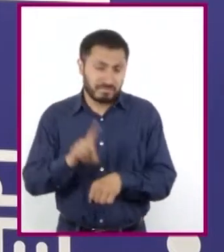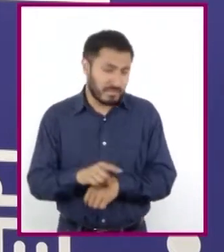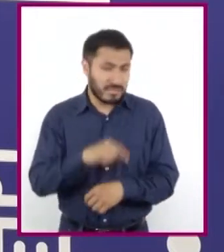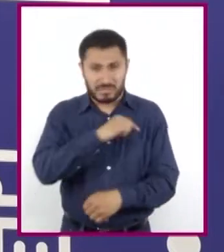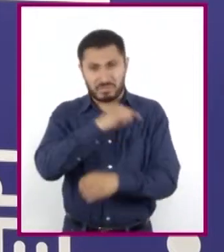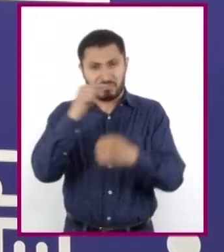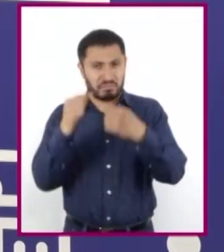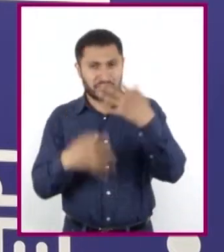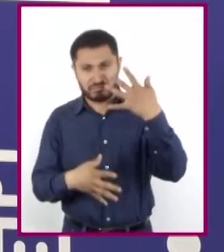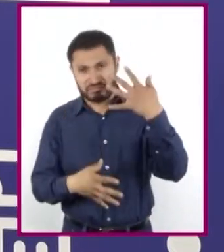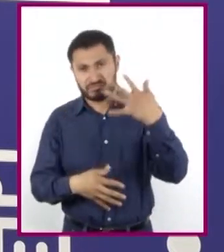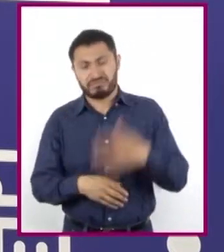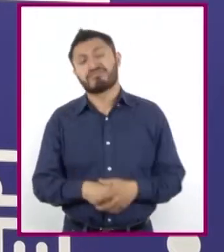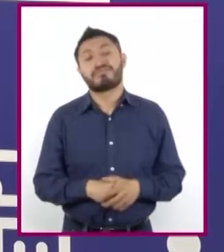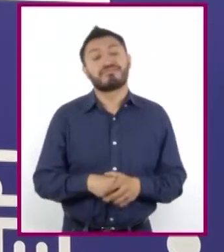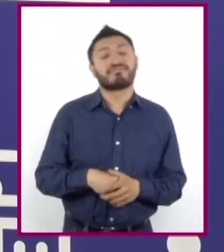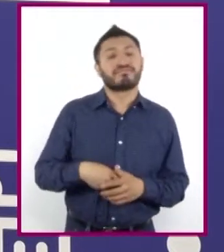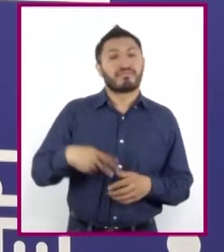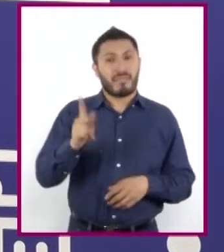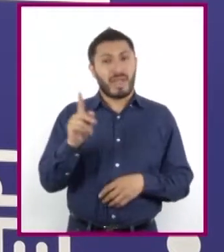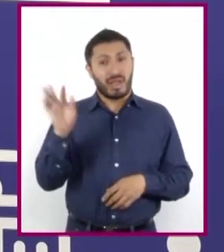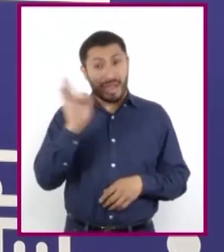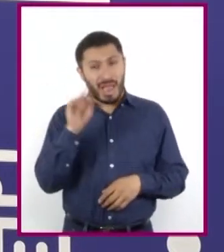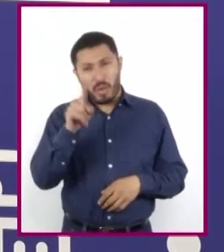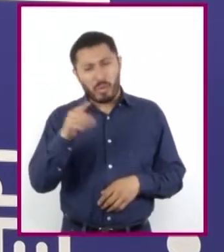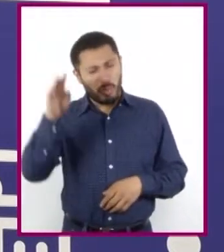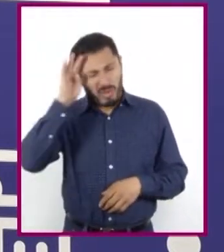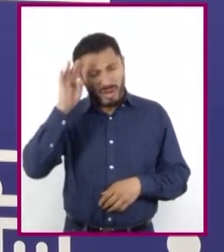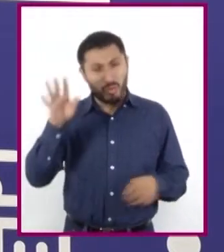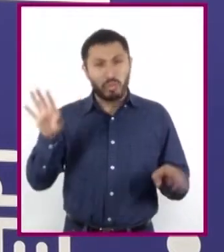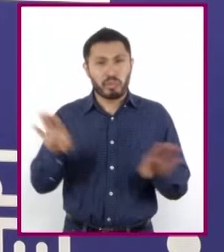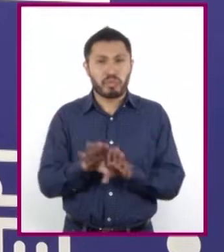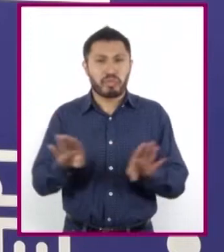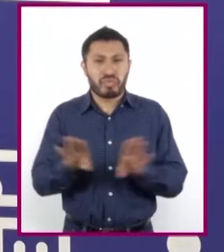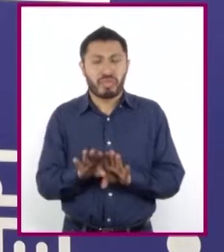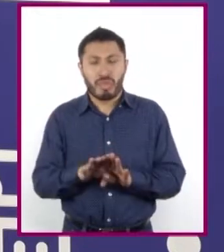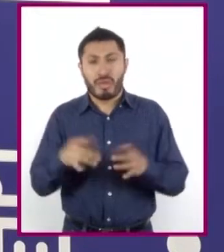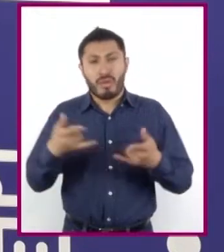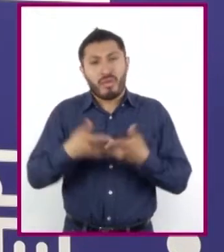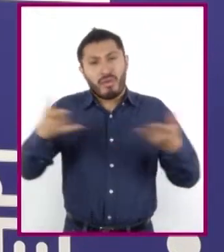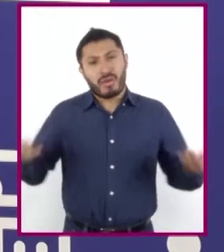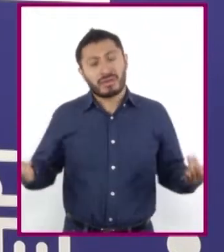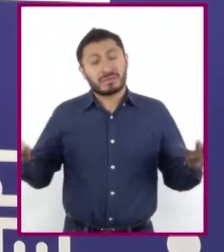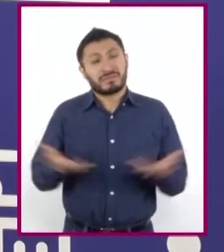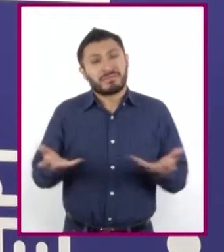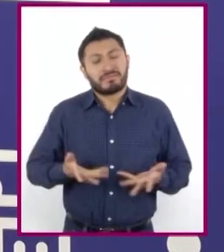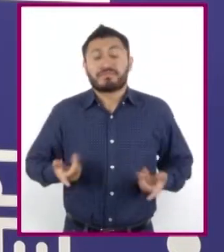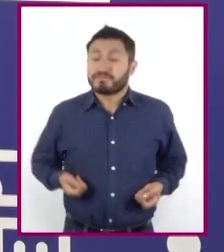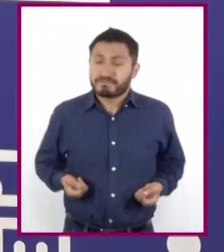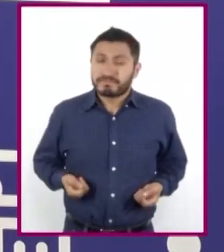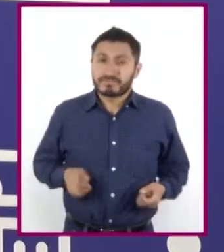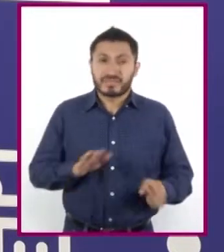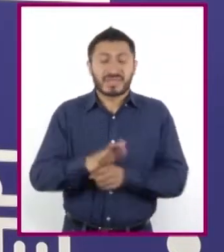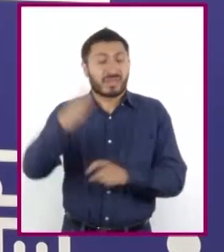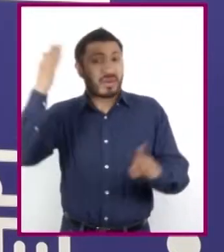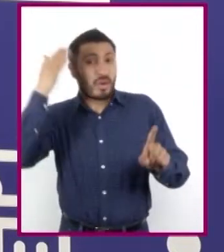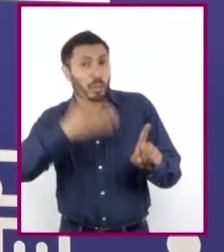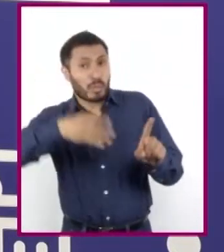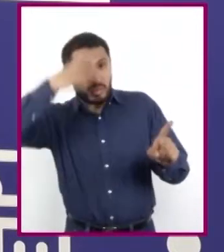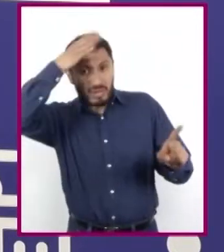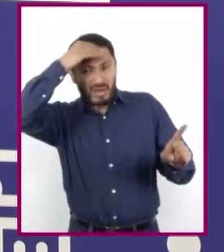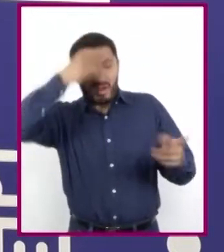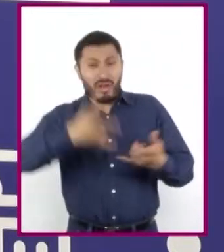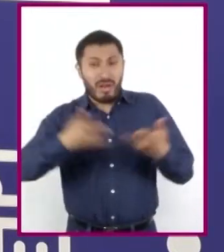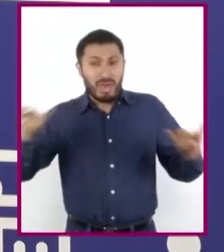otros. Pero ¿se han preguntado cómo se construye la historia? ¿Para qué nos sirve aprender